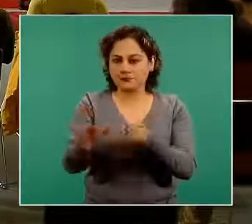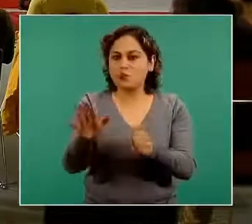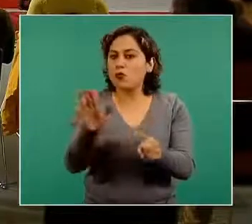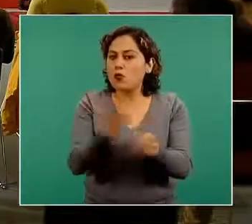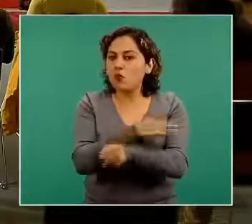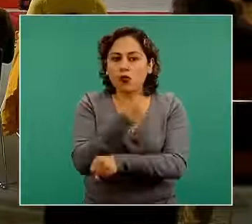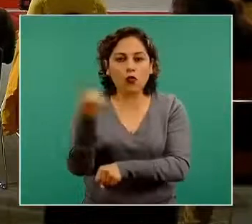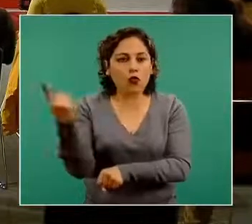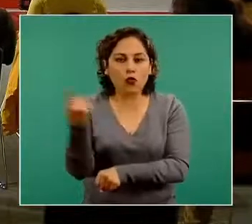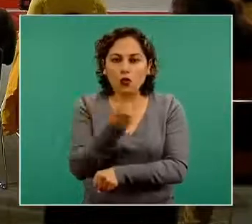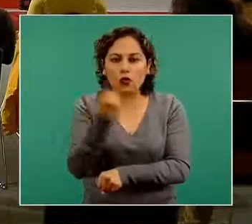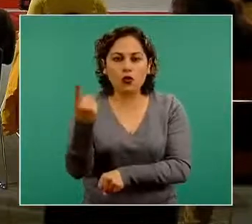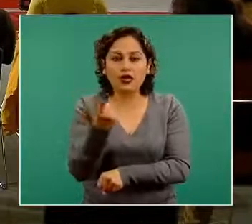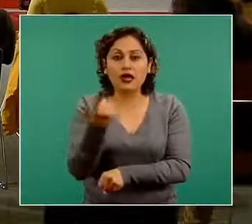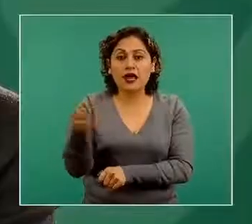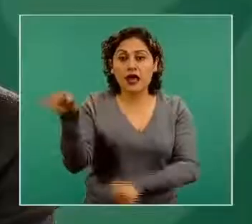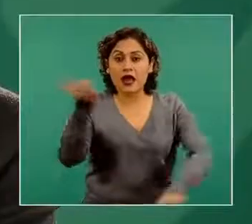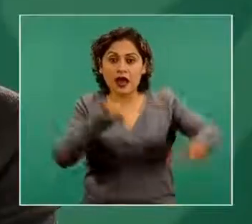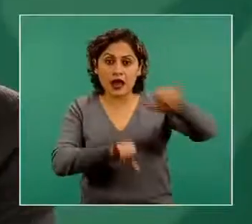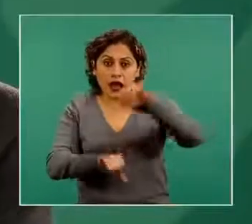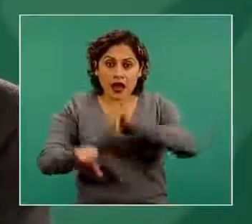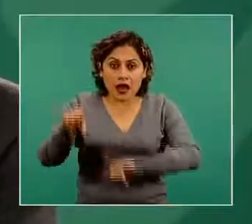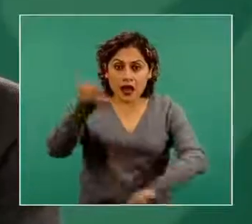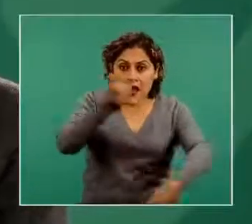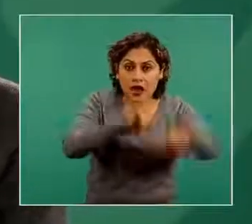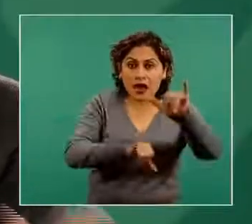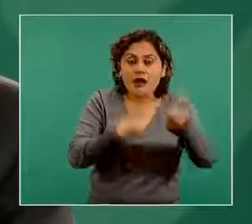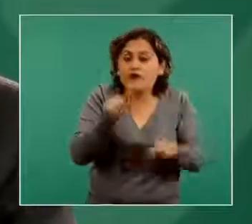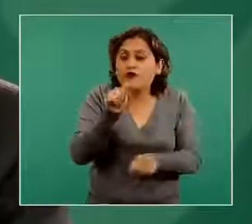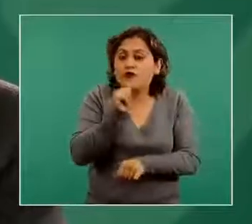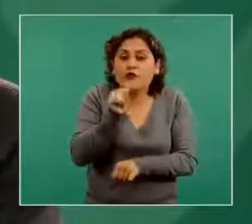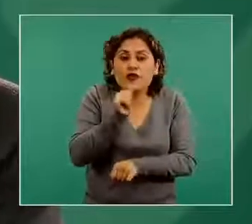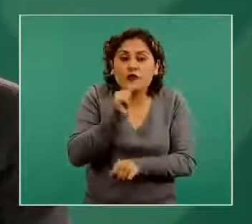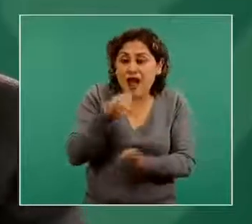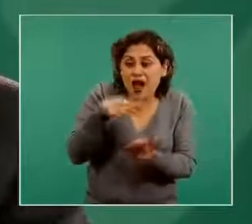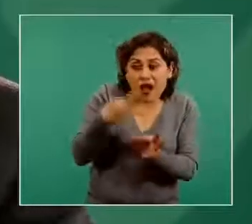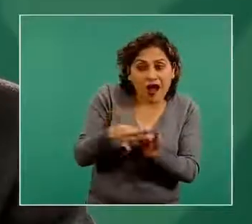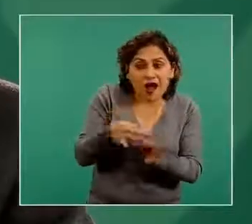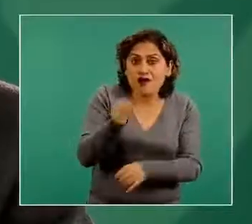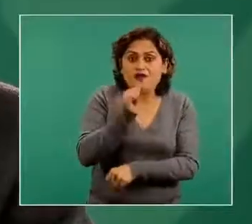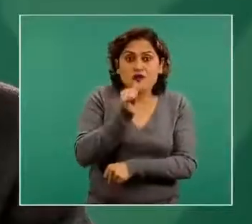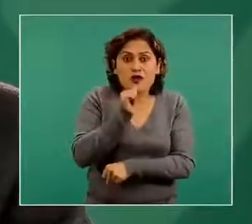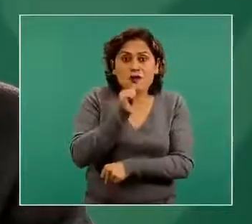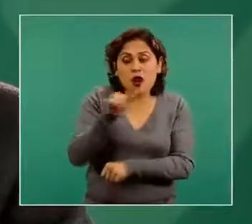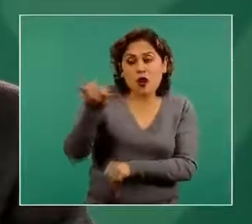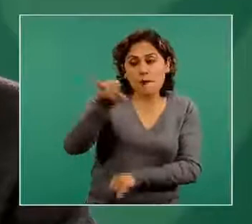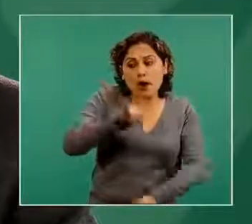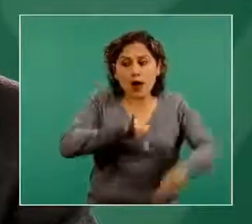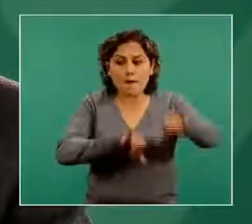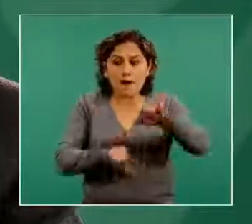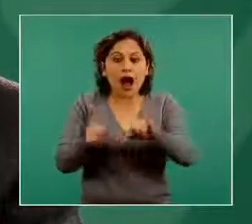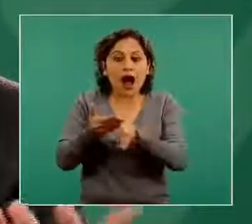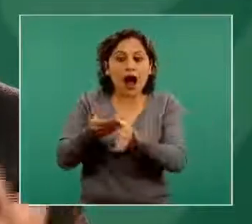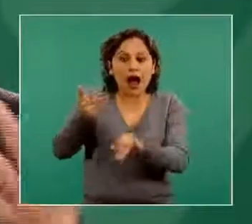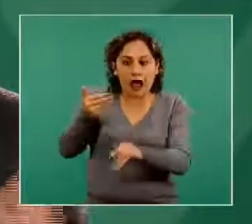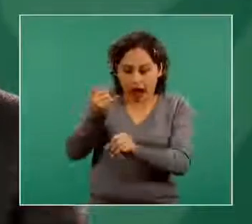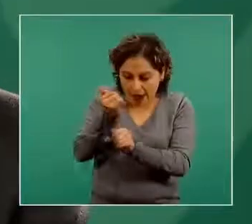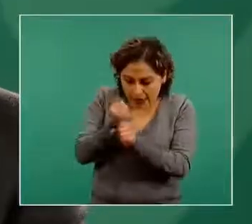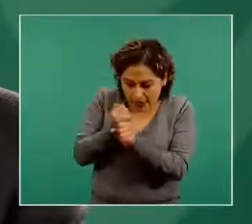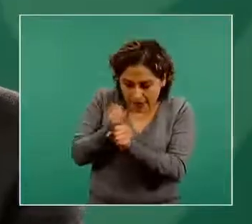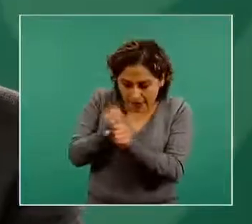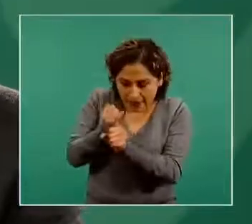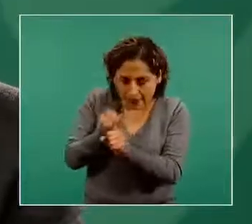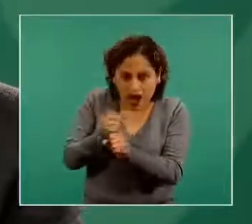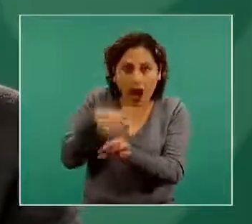vacunas no se han fabricado. Se estarán fabricando y cuando se fabriquen entrarán a nuestro país y a